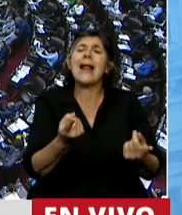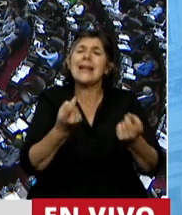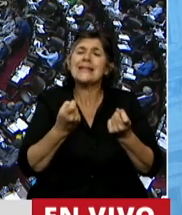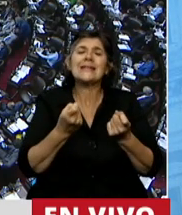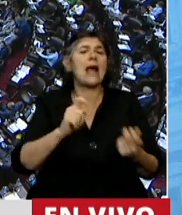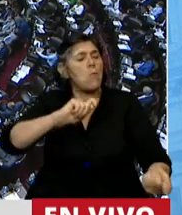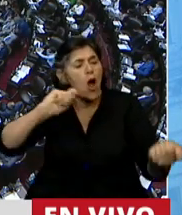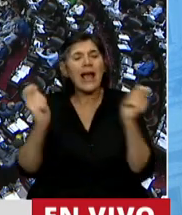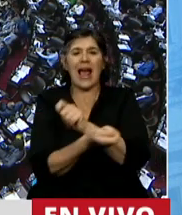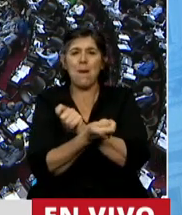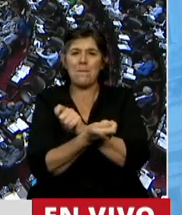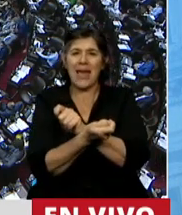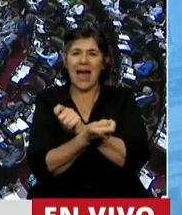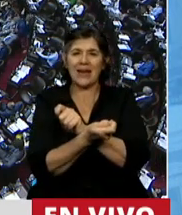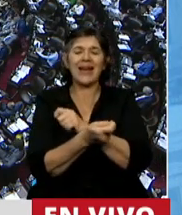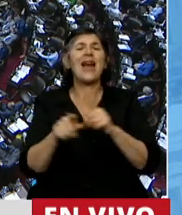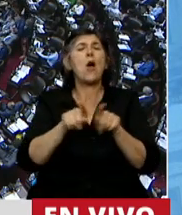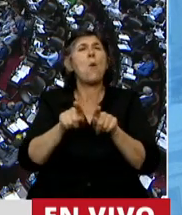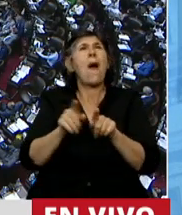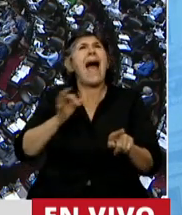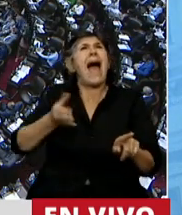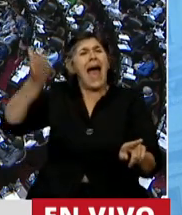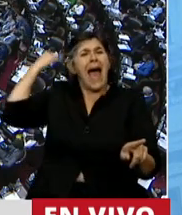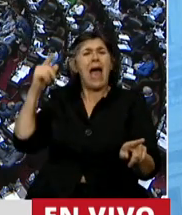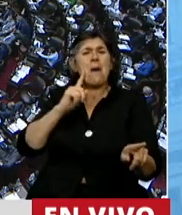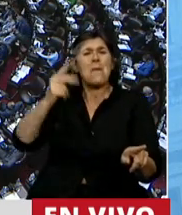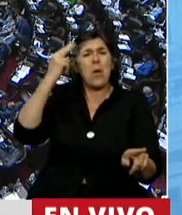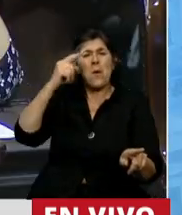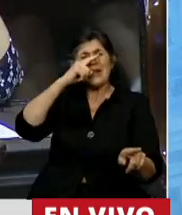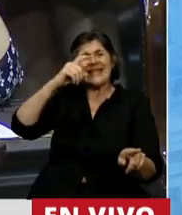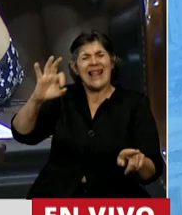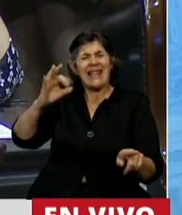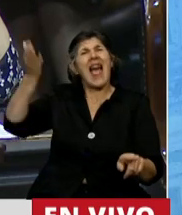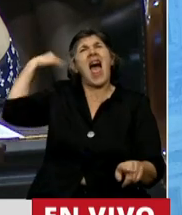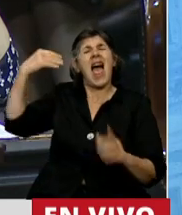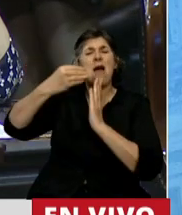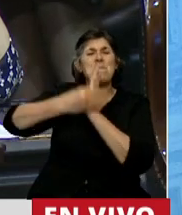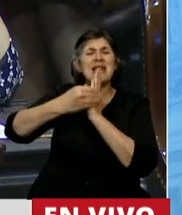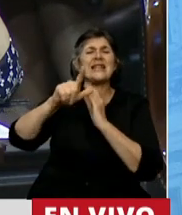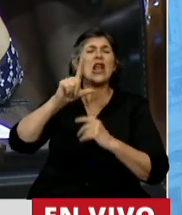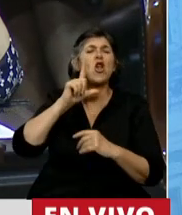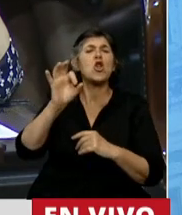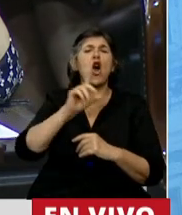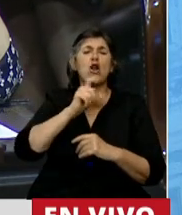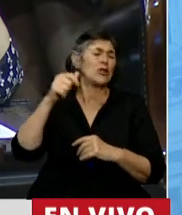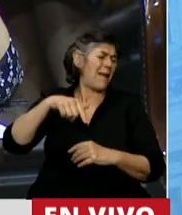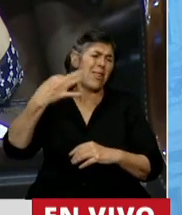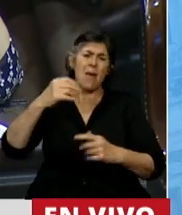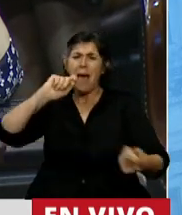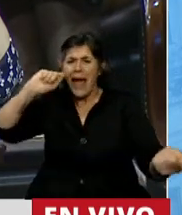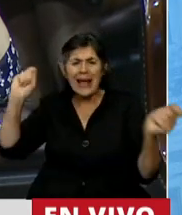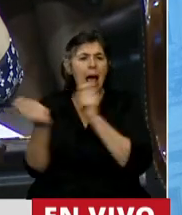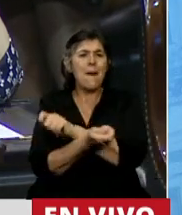es la atención primaria que se planteó en la década de los 70 el ministro Liotta. La atención primaria es la atención